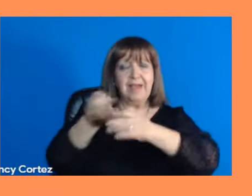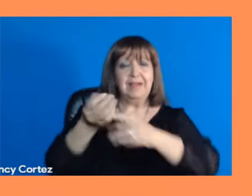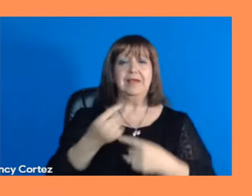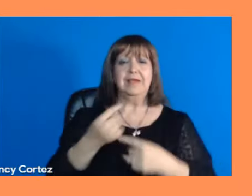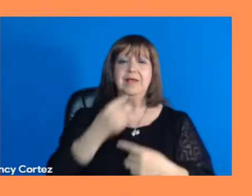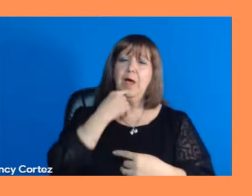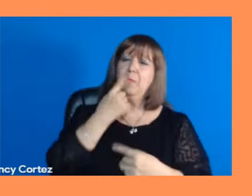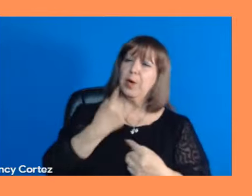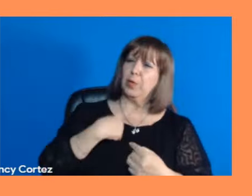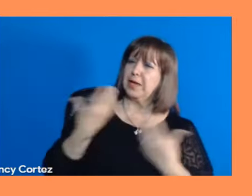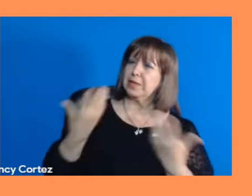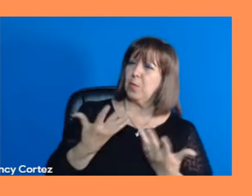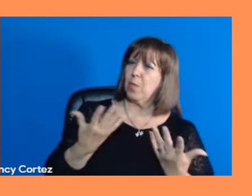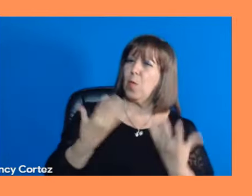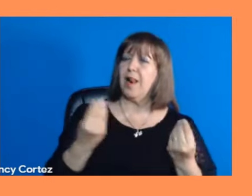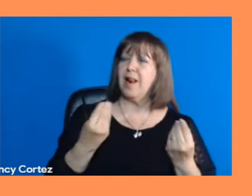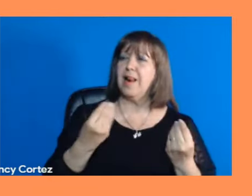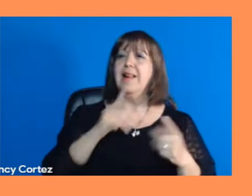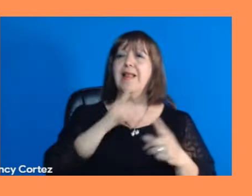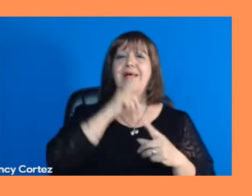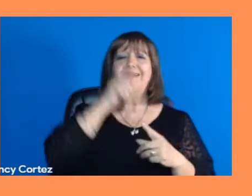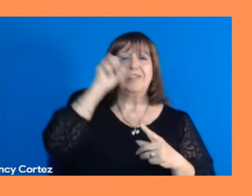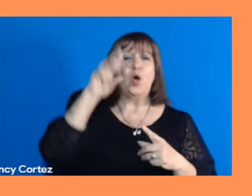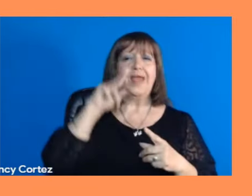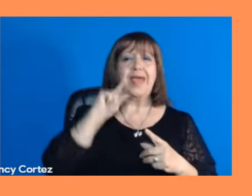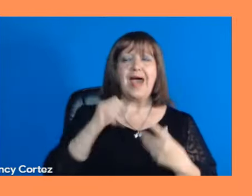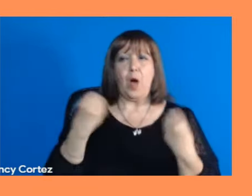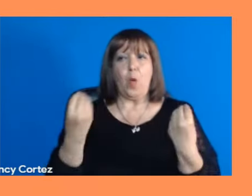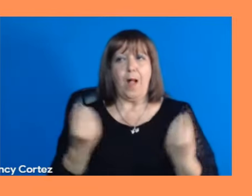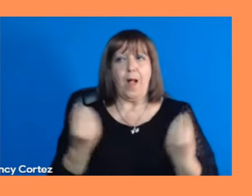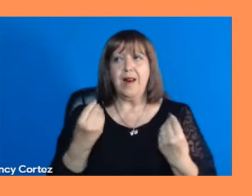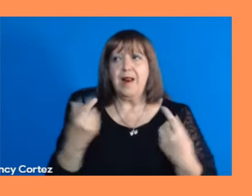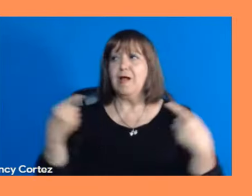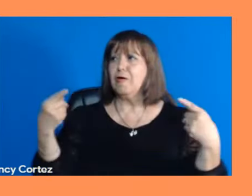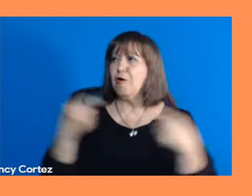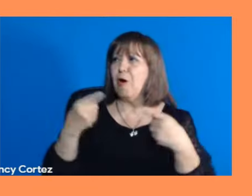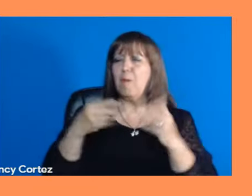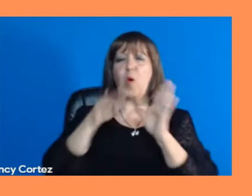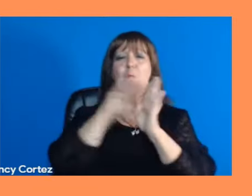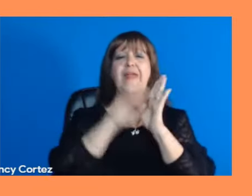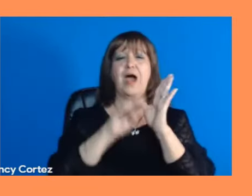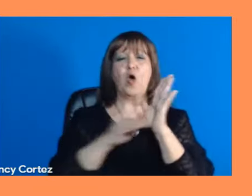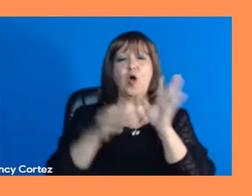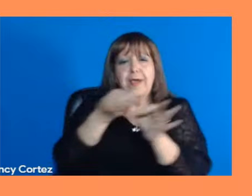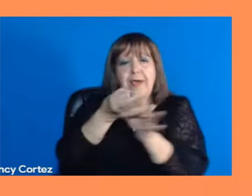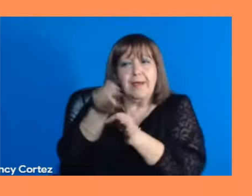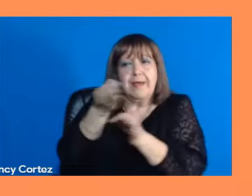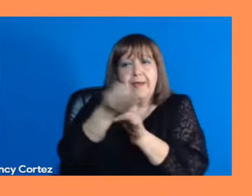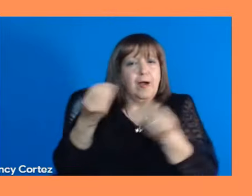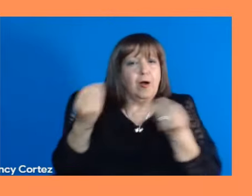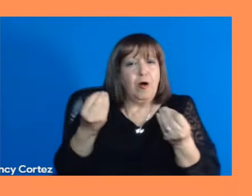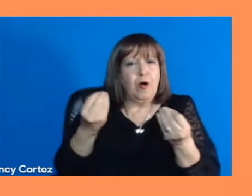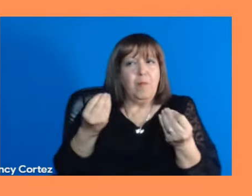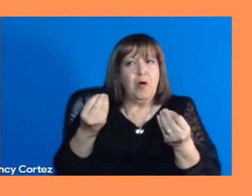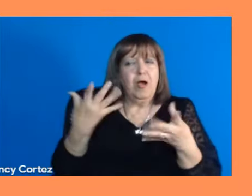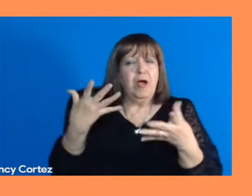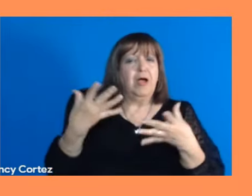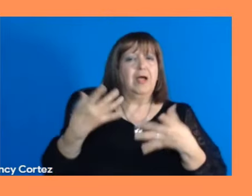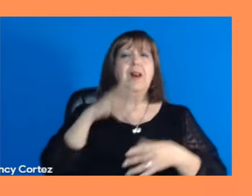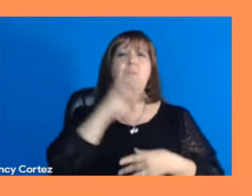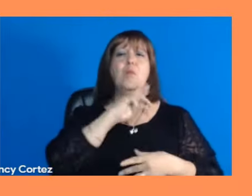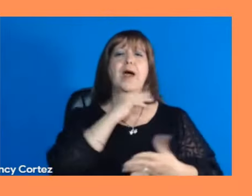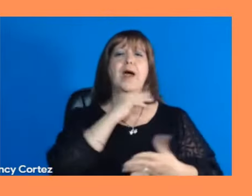y desde qué perspectivas pedagógicas se enseñan, qué lugar tienen las mujeres, las disidencias y los